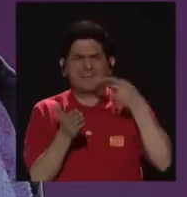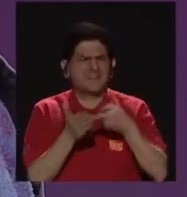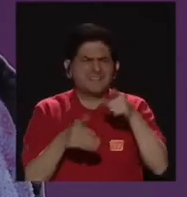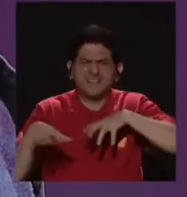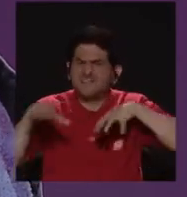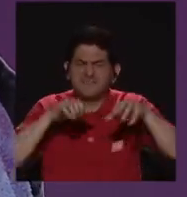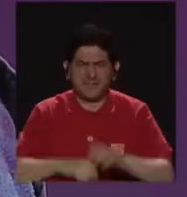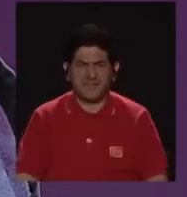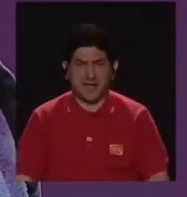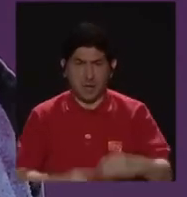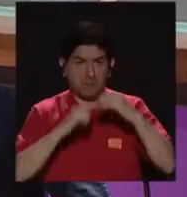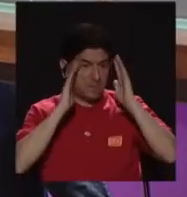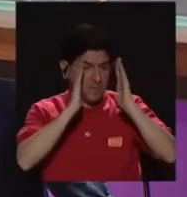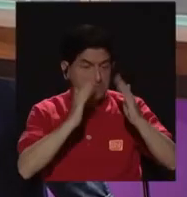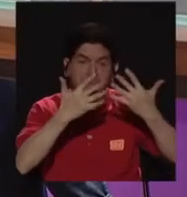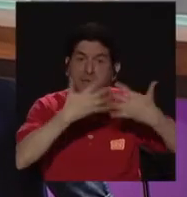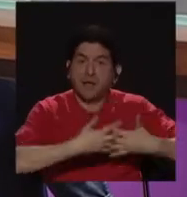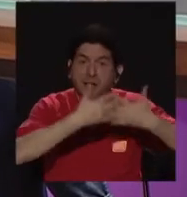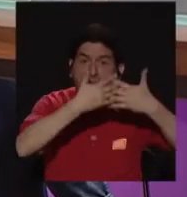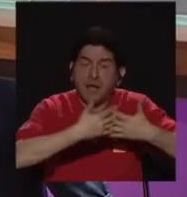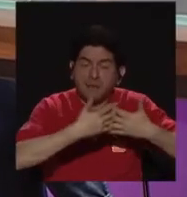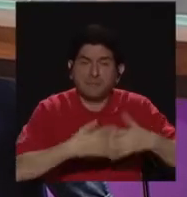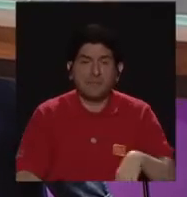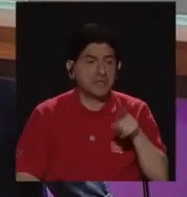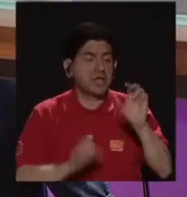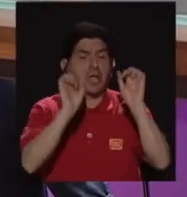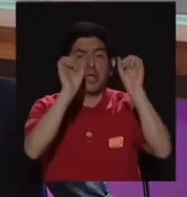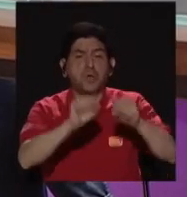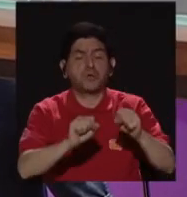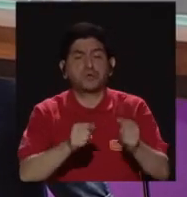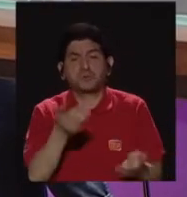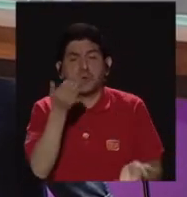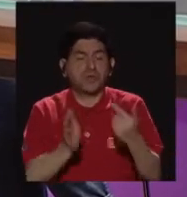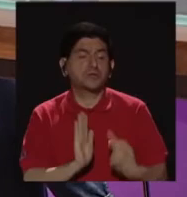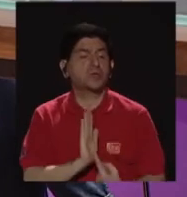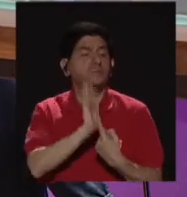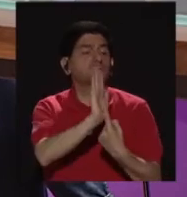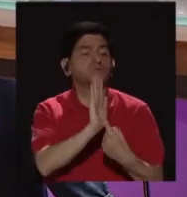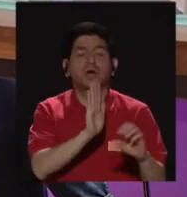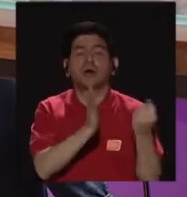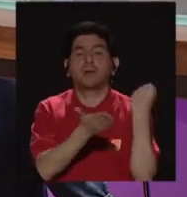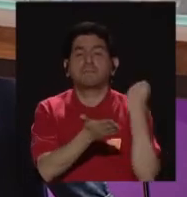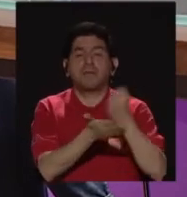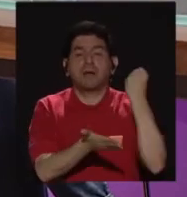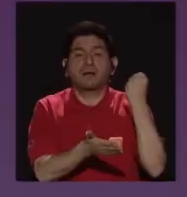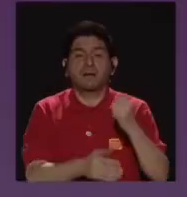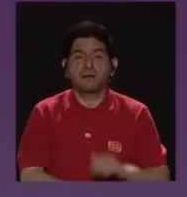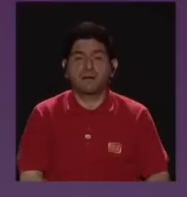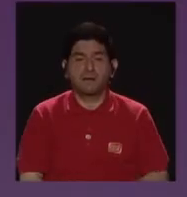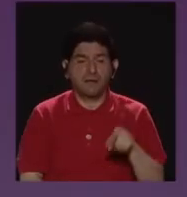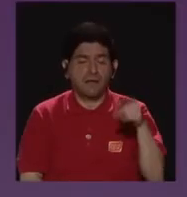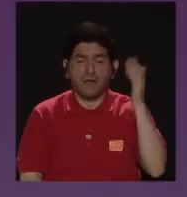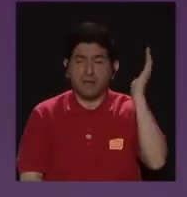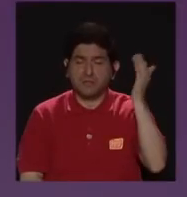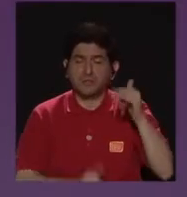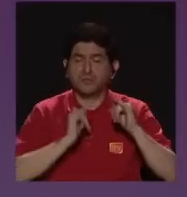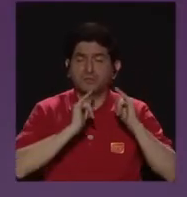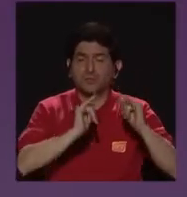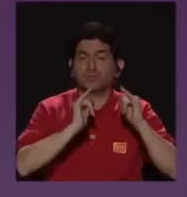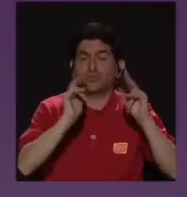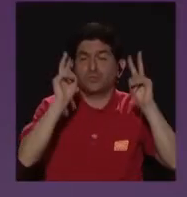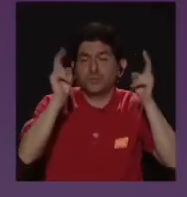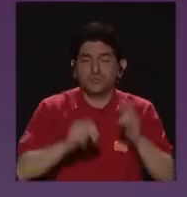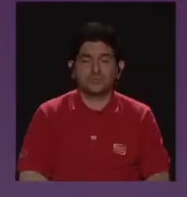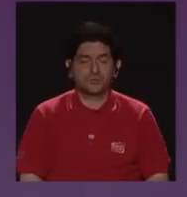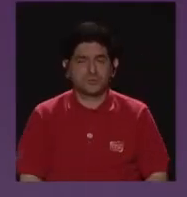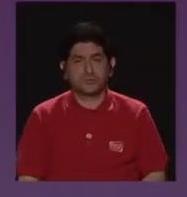eso se le está dando prioridad a empresas solamente para pues visibilizar su marca y demás verdad con este discurso de la igualdad verdad